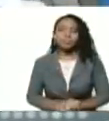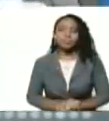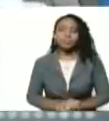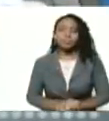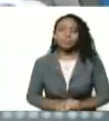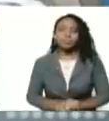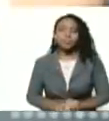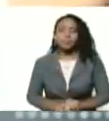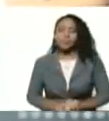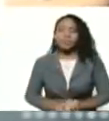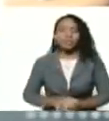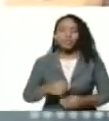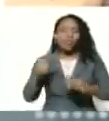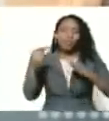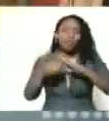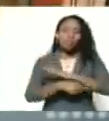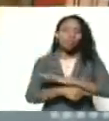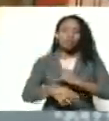innato,